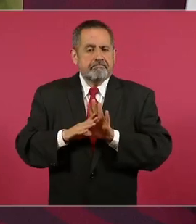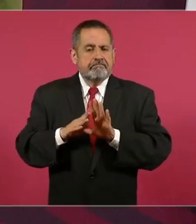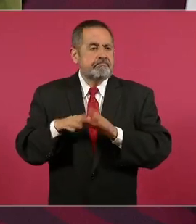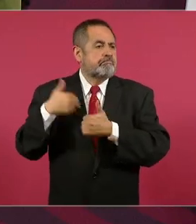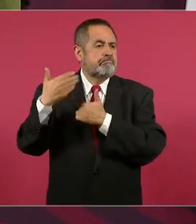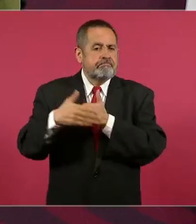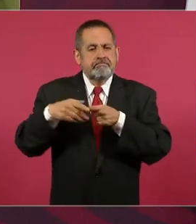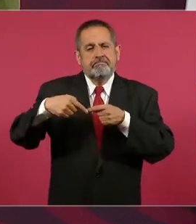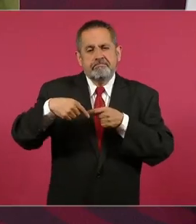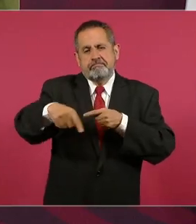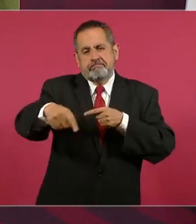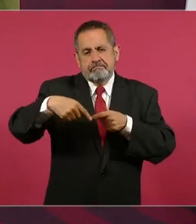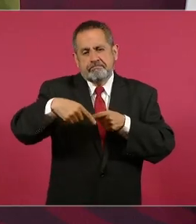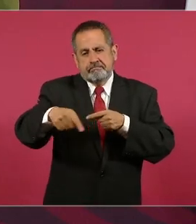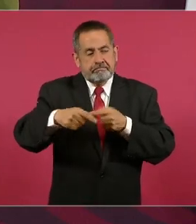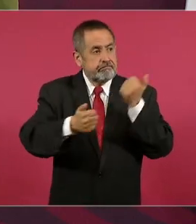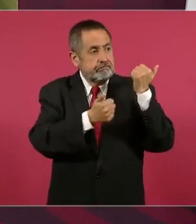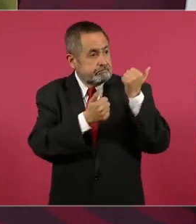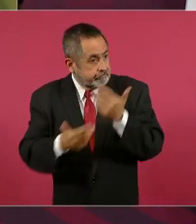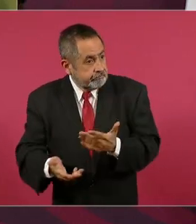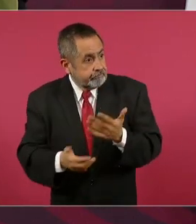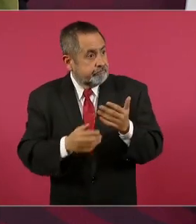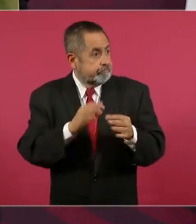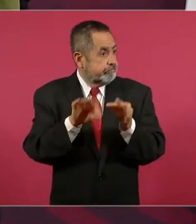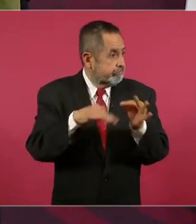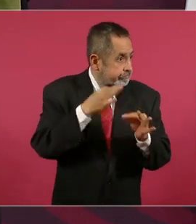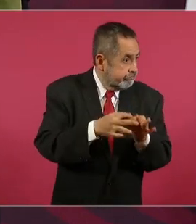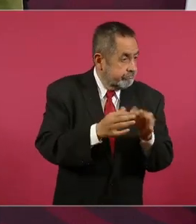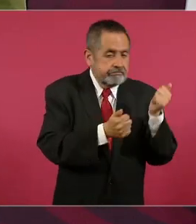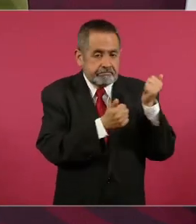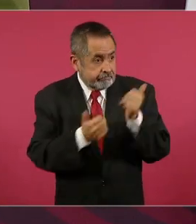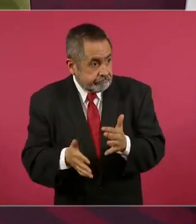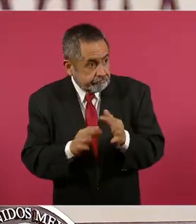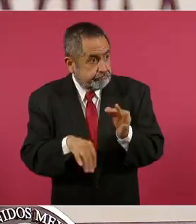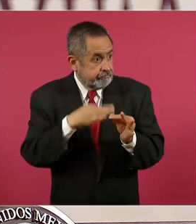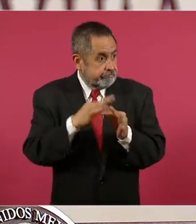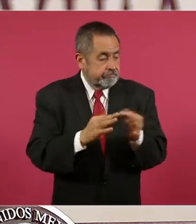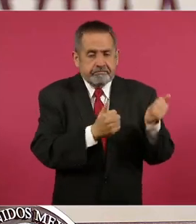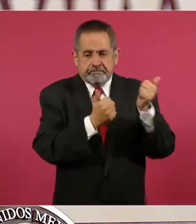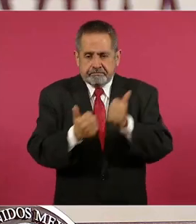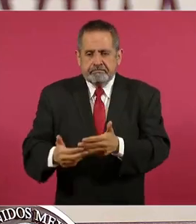llegando conforme los vayan teniendo ya